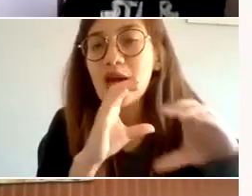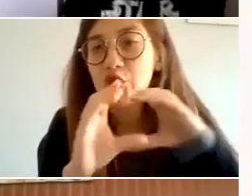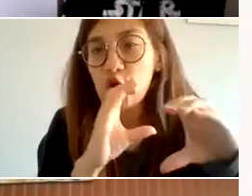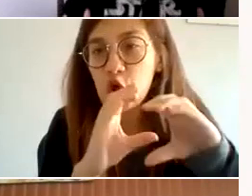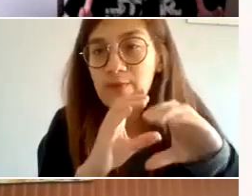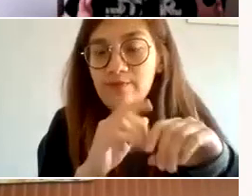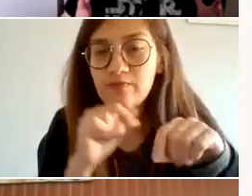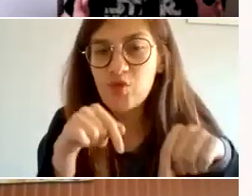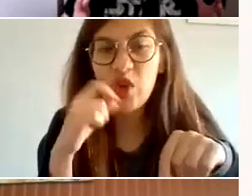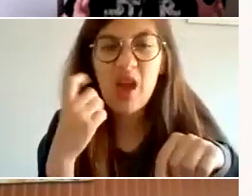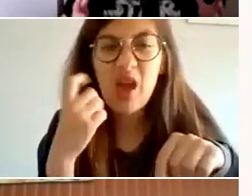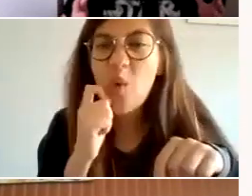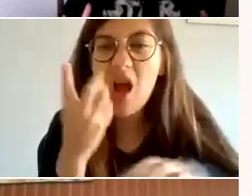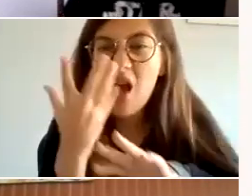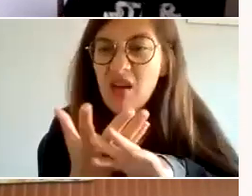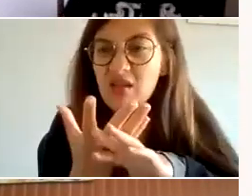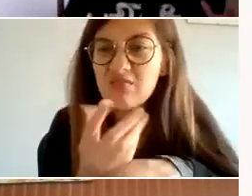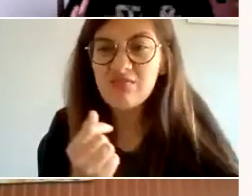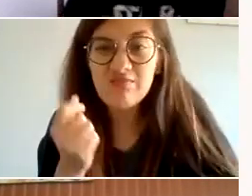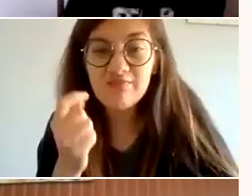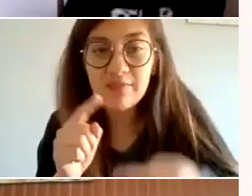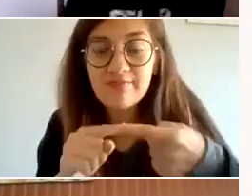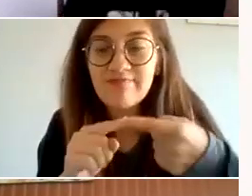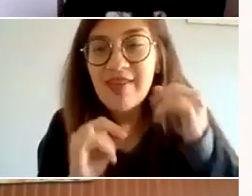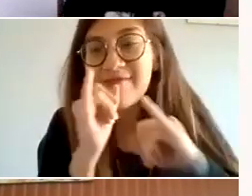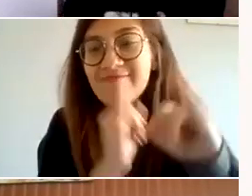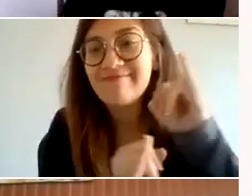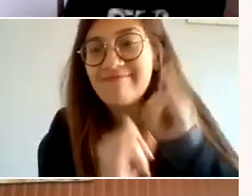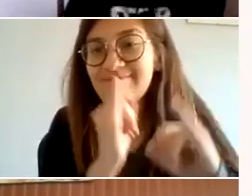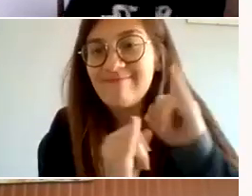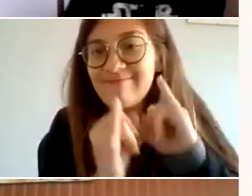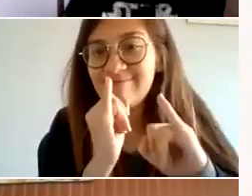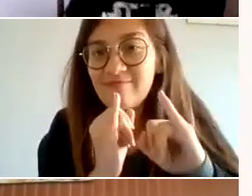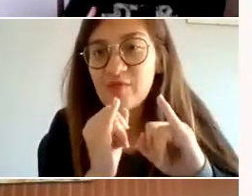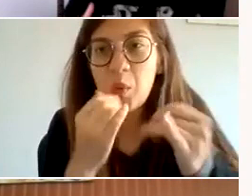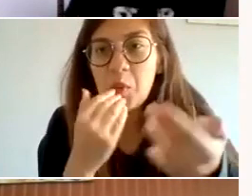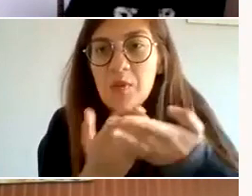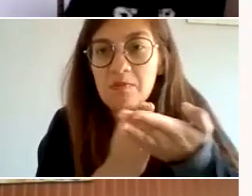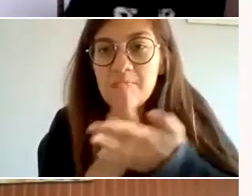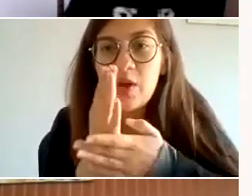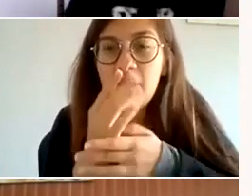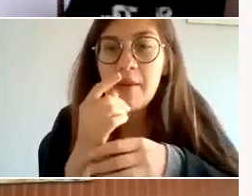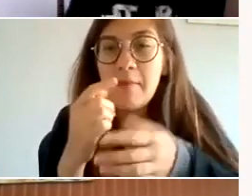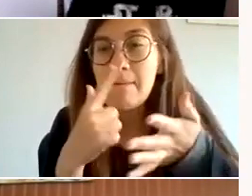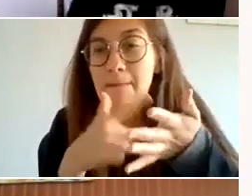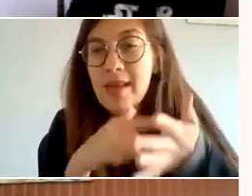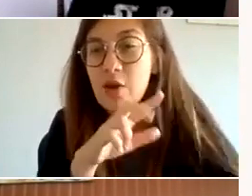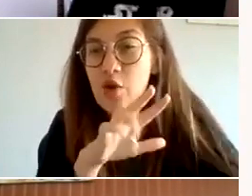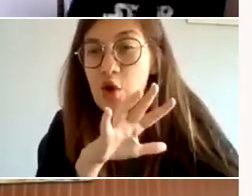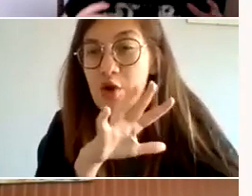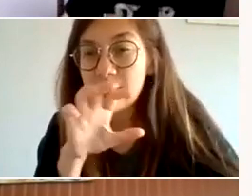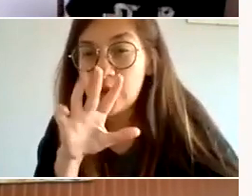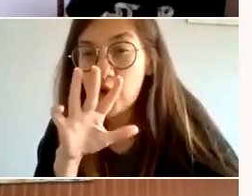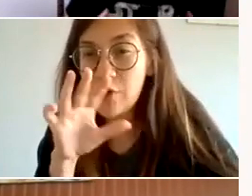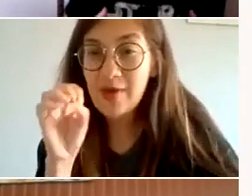En el mundo existe algo que se llama Internet, algo que nació a principios de los 90 y que hoy en día